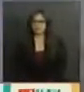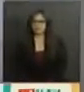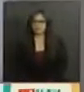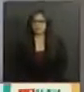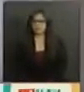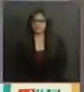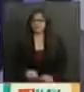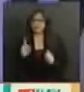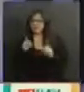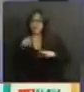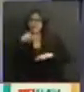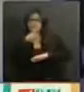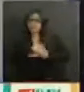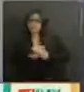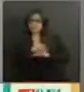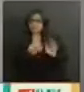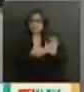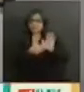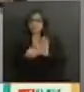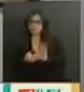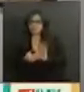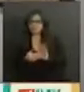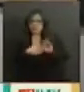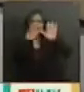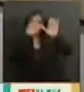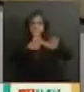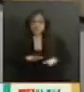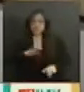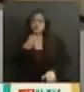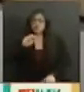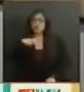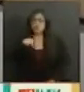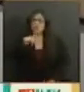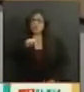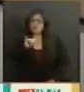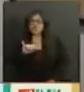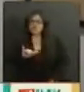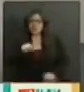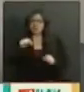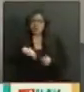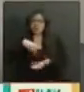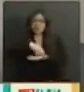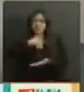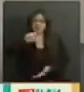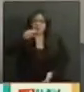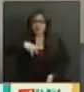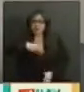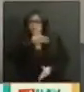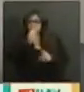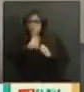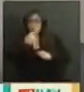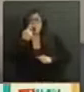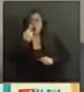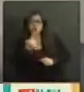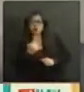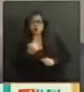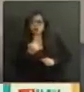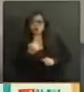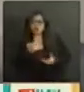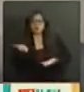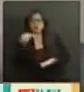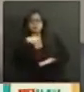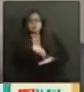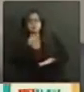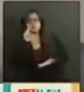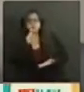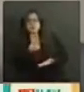Hay que ir a la exposición Tributo a Banksy Without Limits, acá en el Centro Cultural Gabriela Mistral, porque podrán conocer en persona el